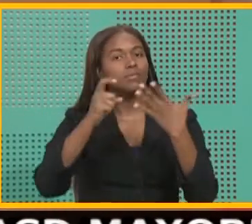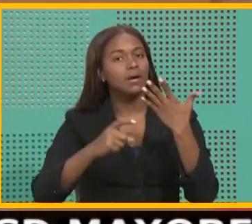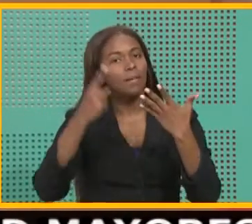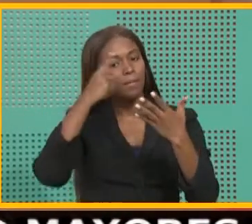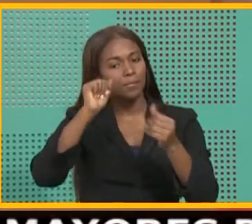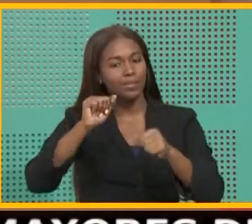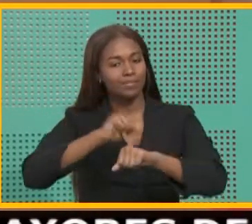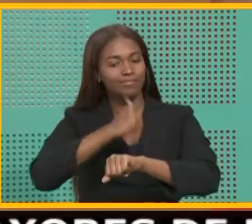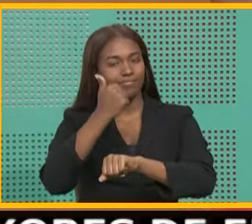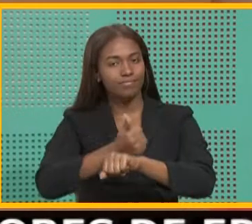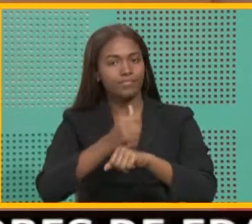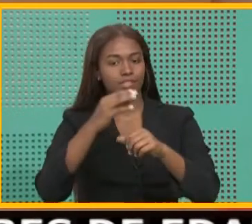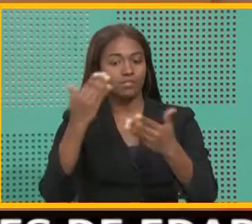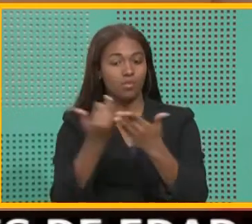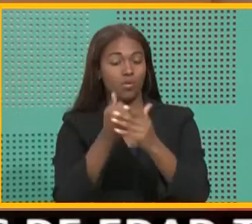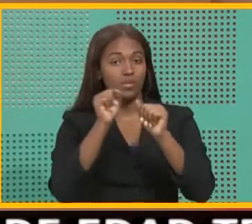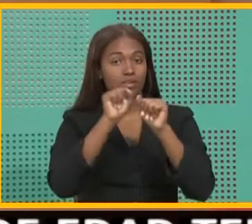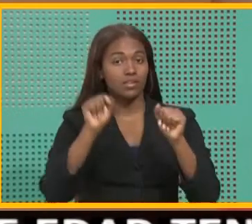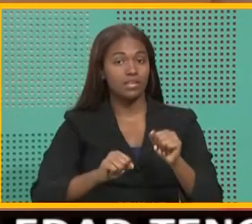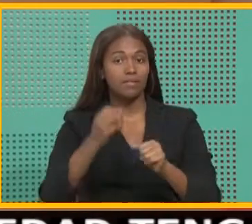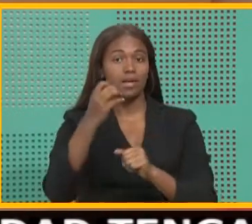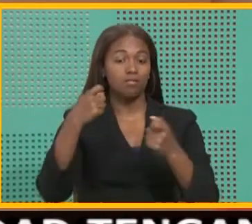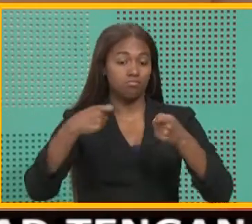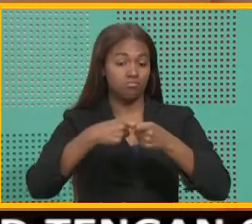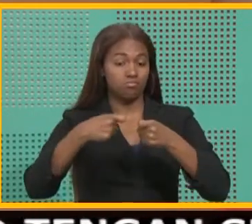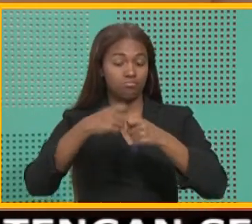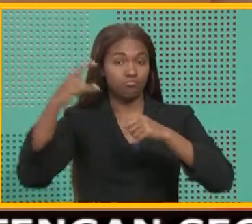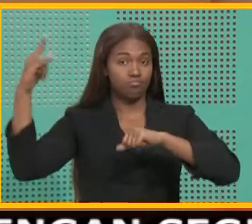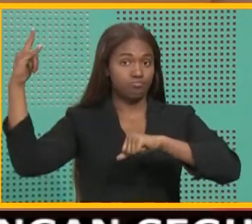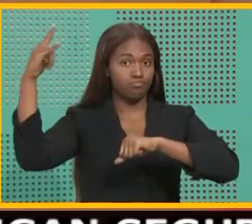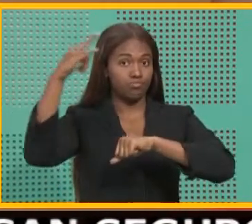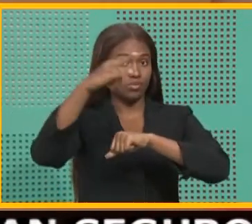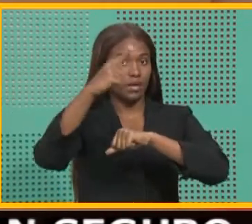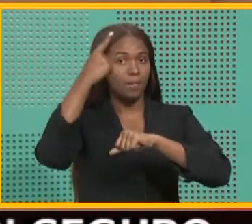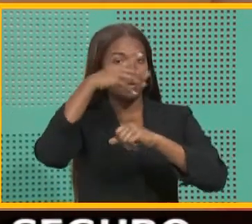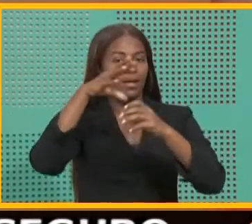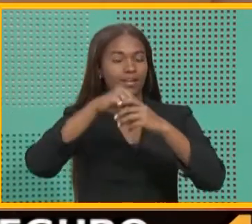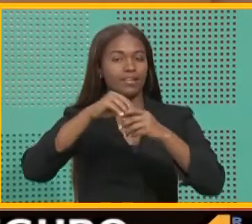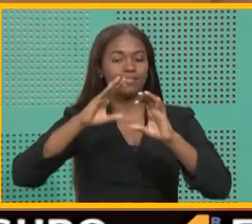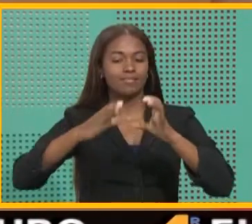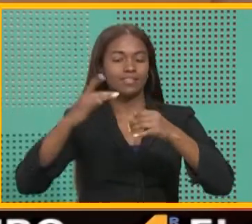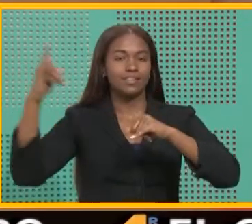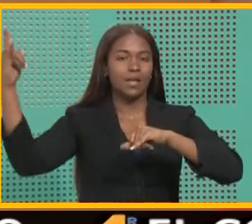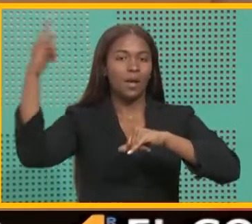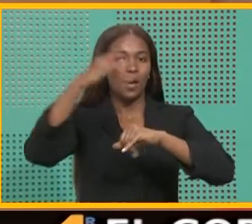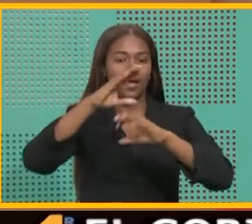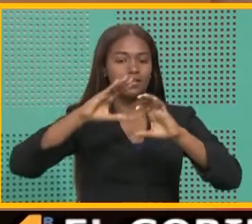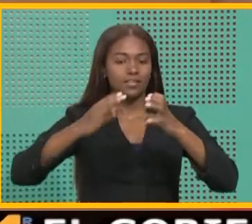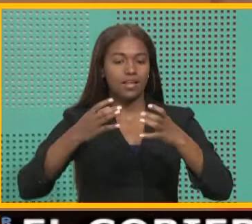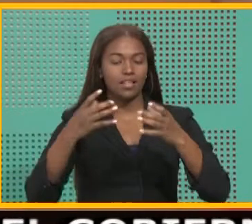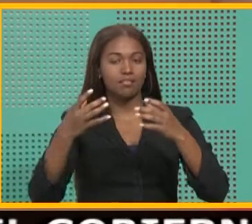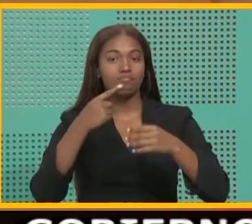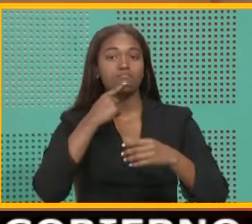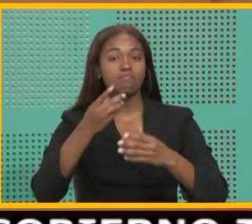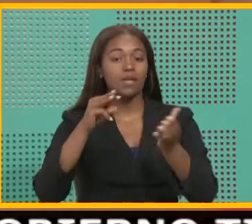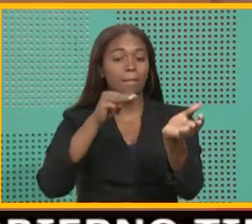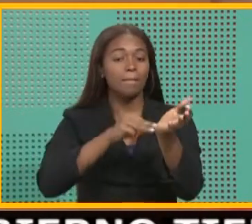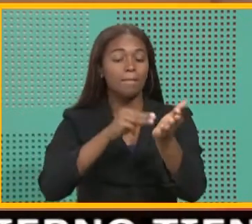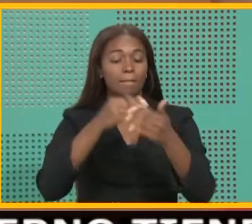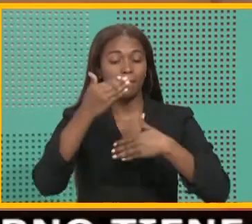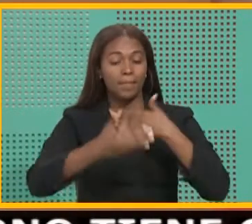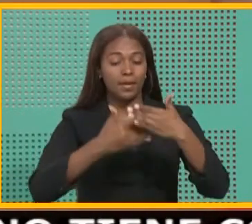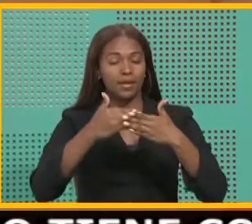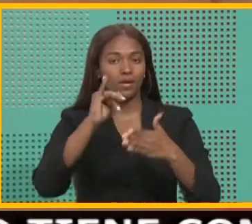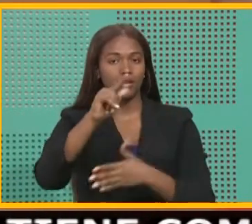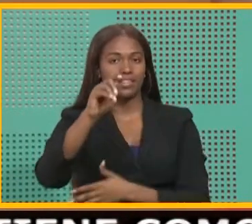la instalación de un moderno sistema de luces aeronáuticas para el helipuerto del Centro de Diagnóstico y Medicina Avanzada y